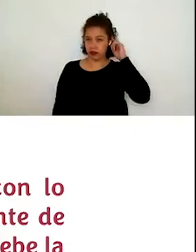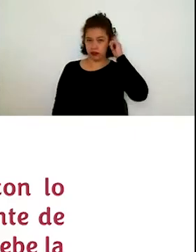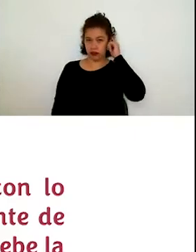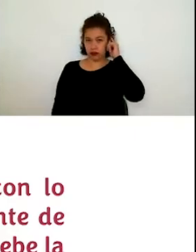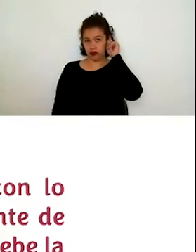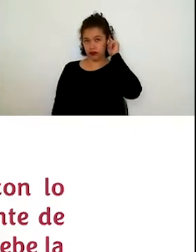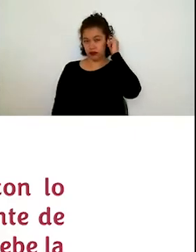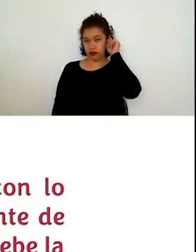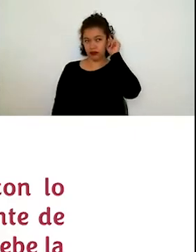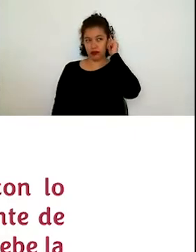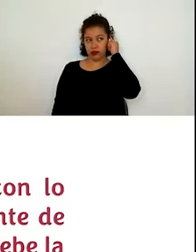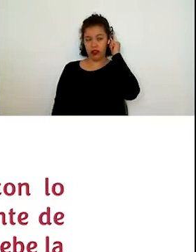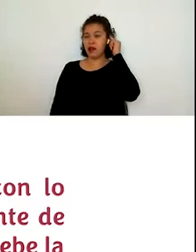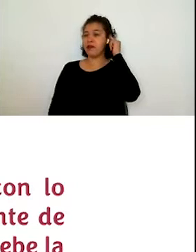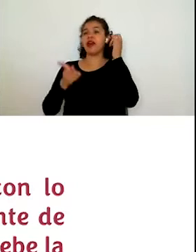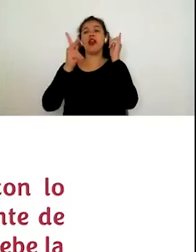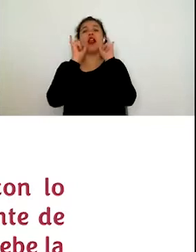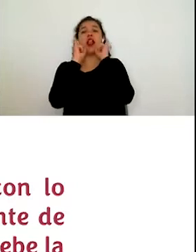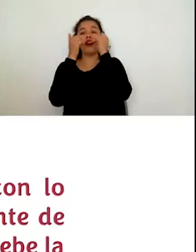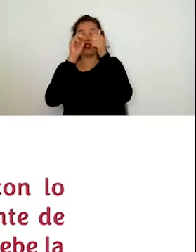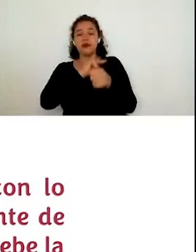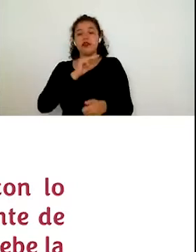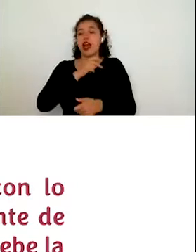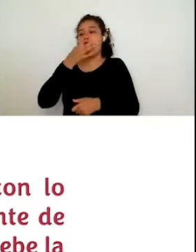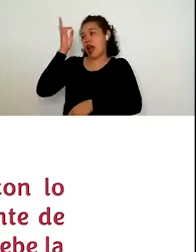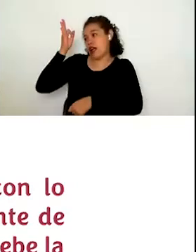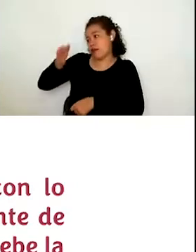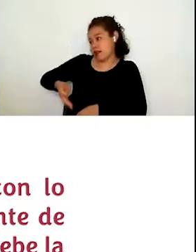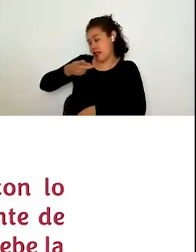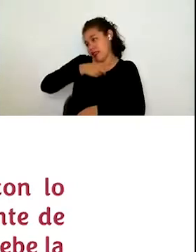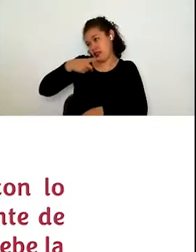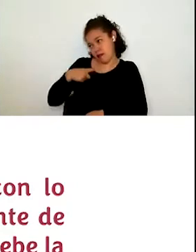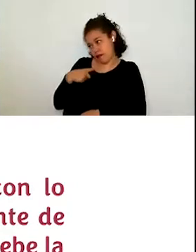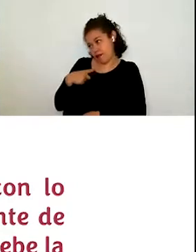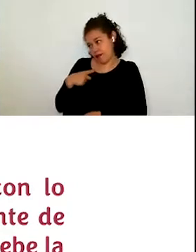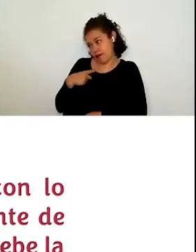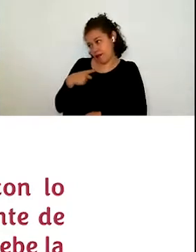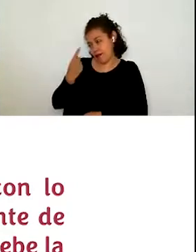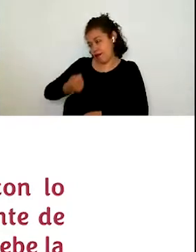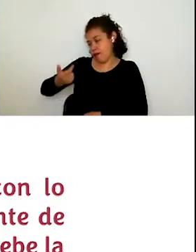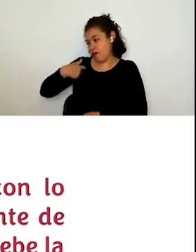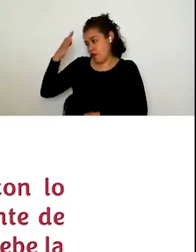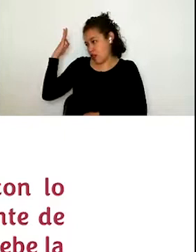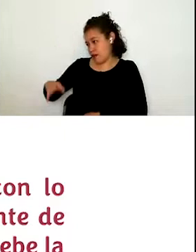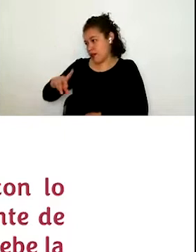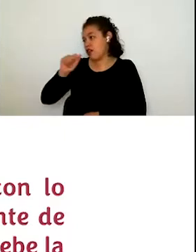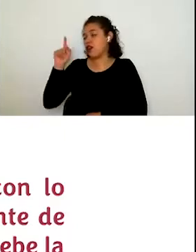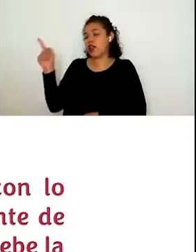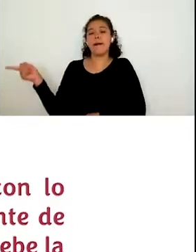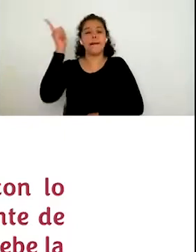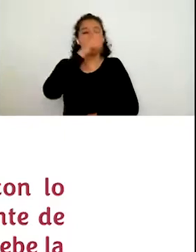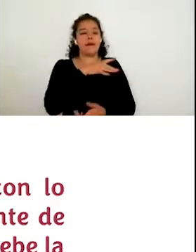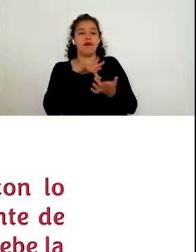obtenga la autorización de la Junta de Asistencia Privada y deben de